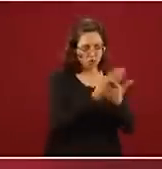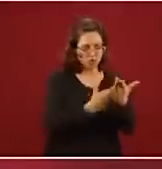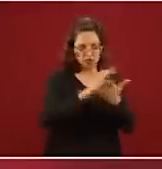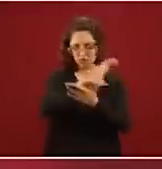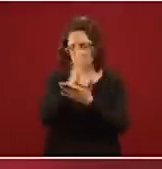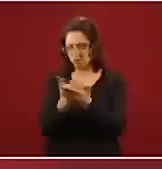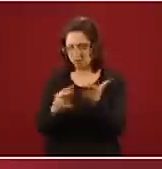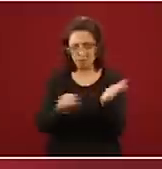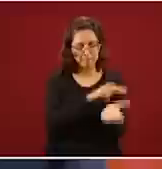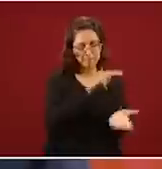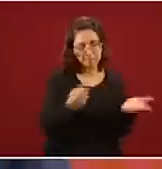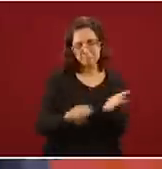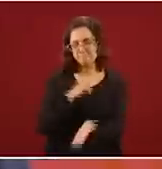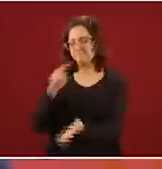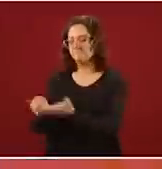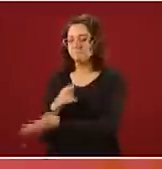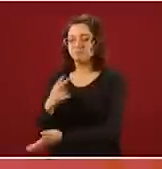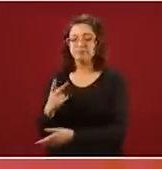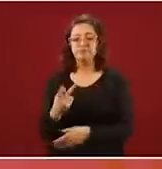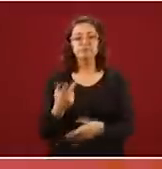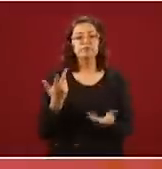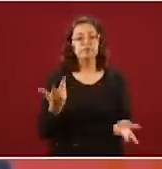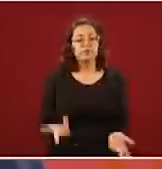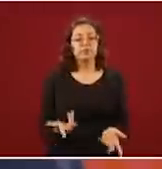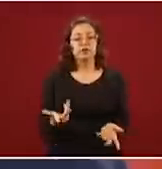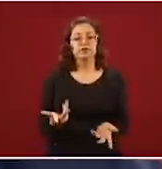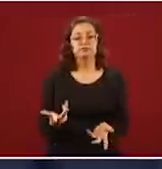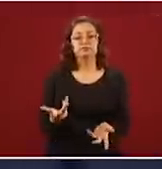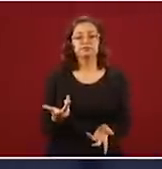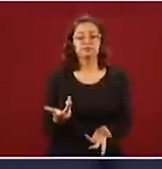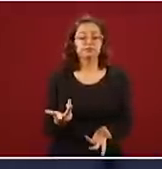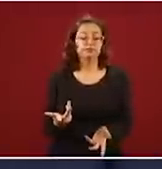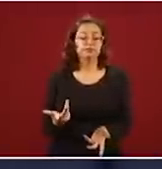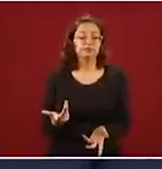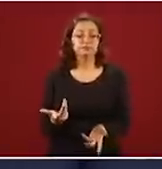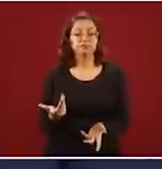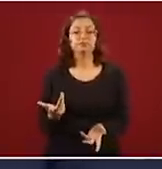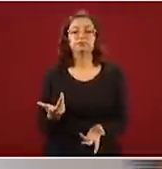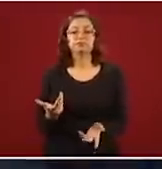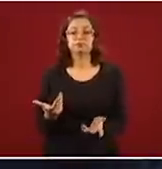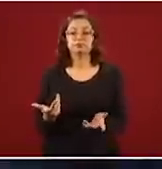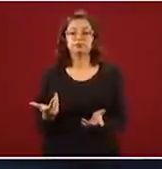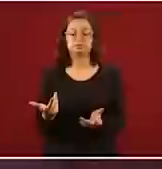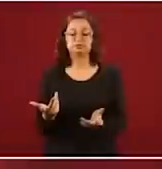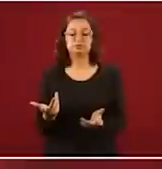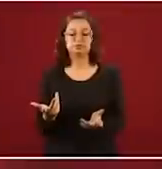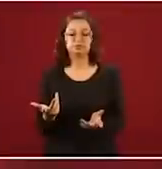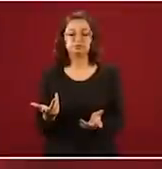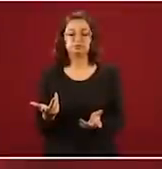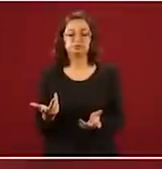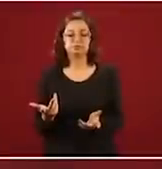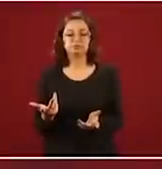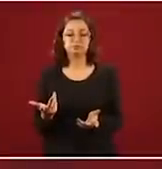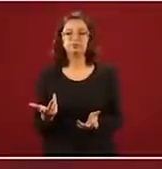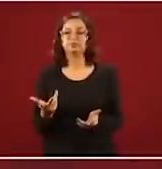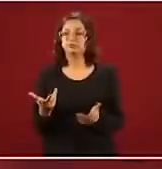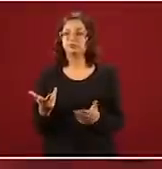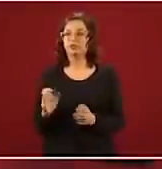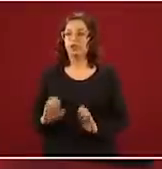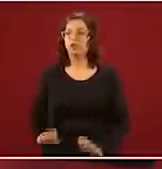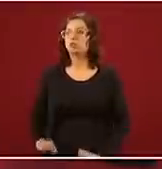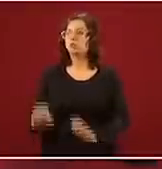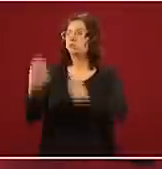y cuando no salían mal las cosas, se tenía el edificio,